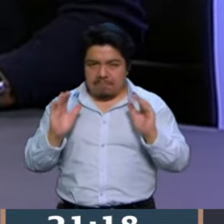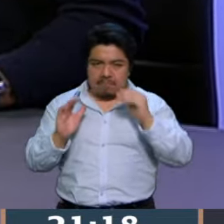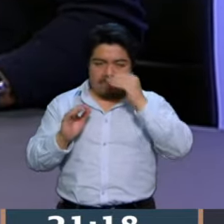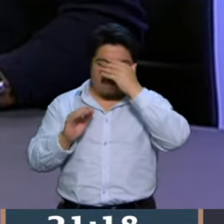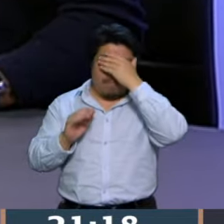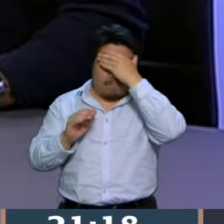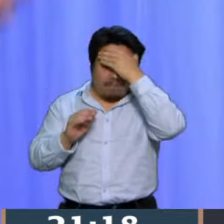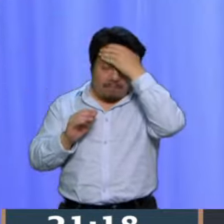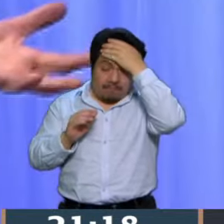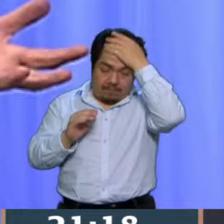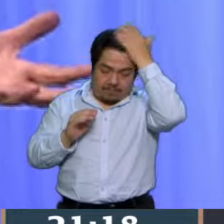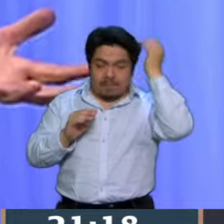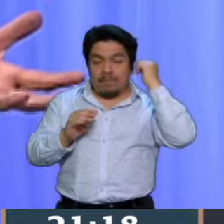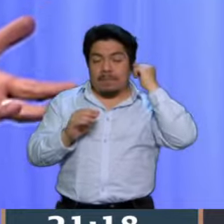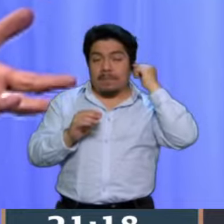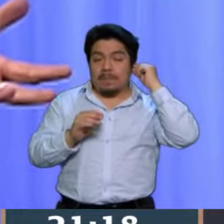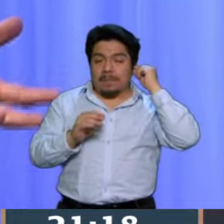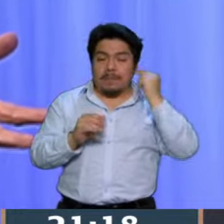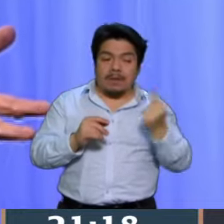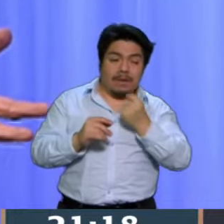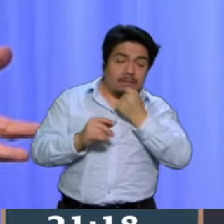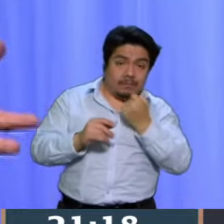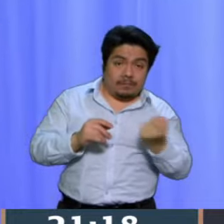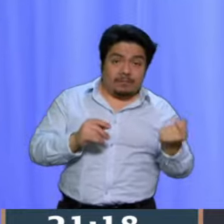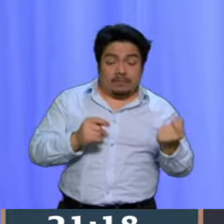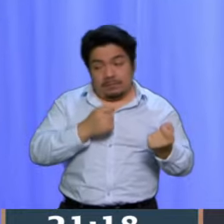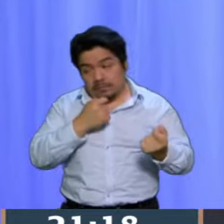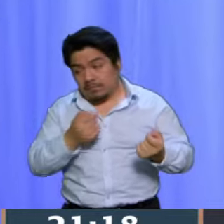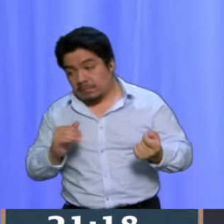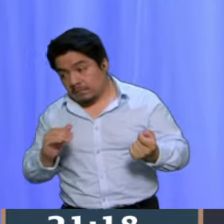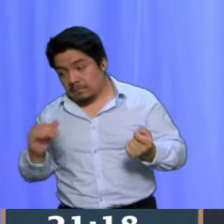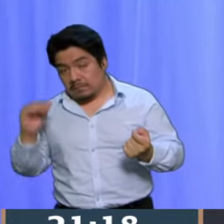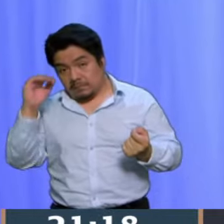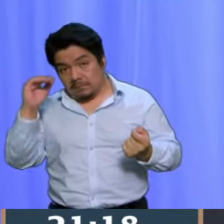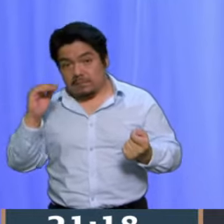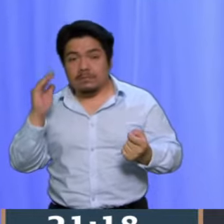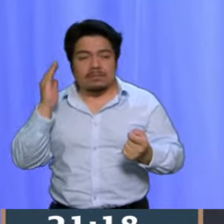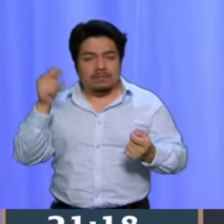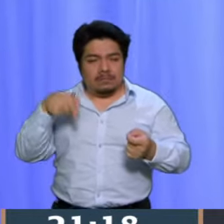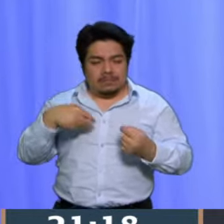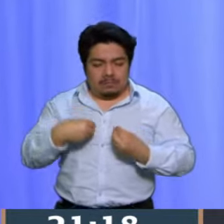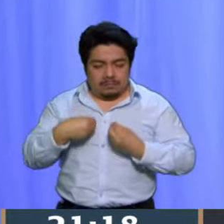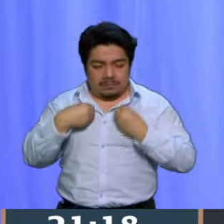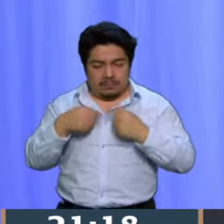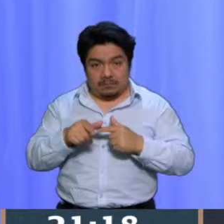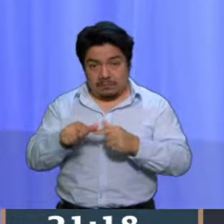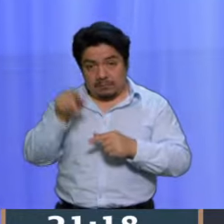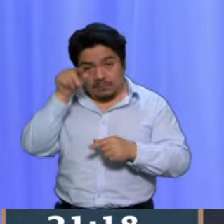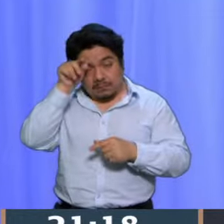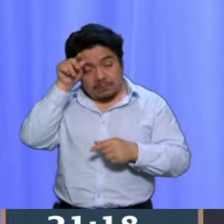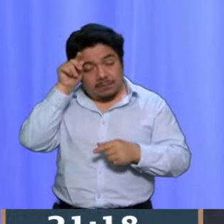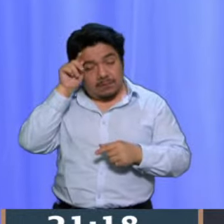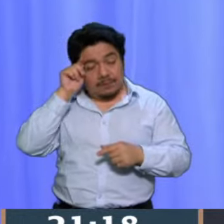a la edad de los más pequeños, con lo que ha avanzado también la esperanza de vida en el país. Claro. Y eso nos